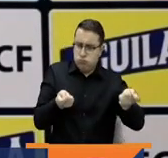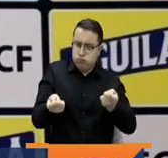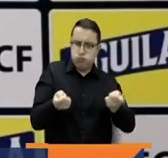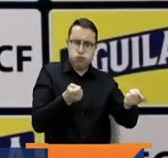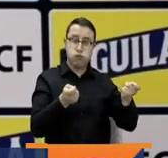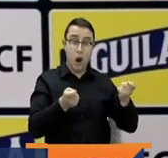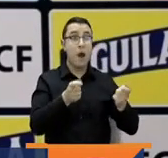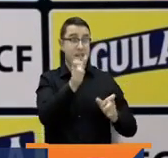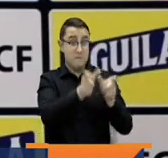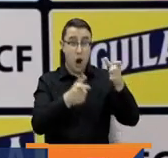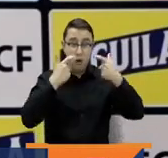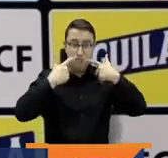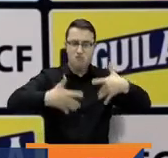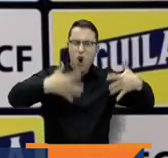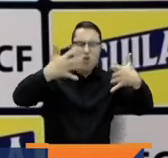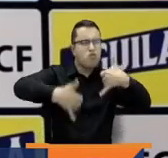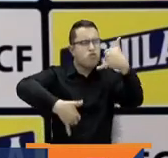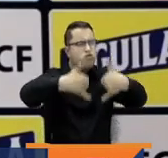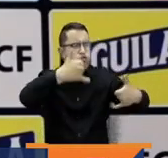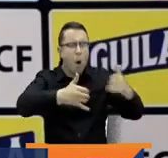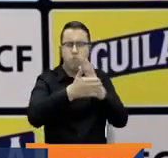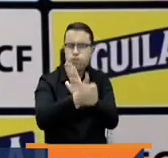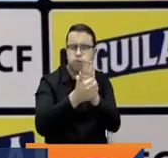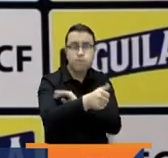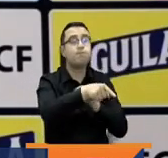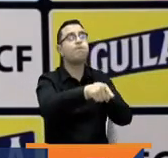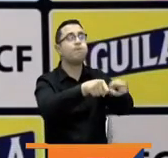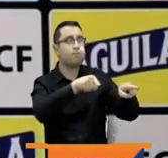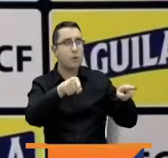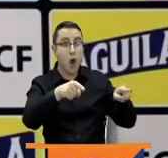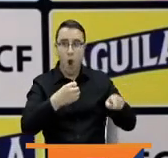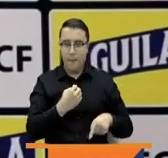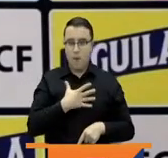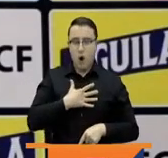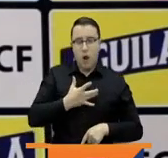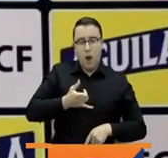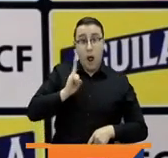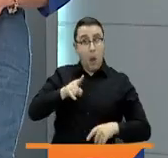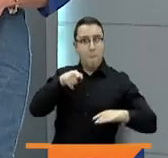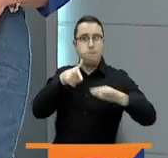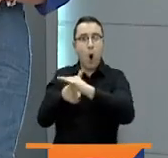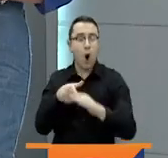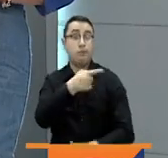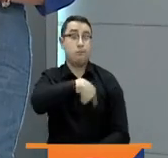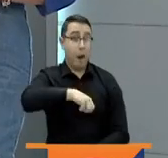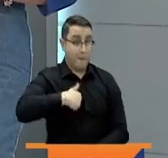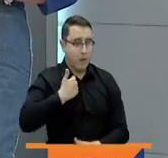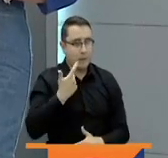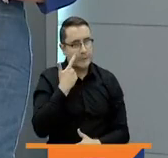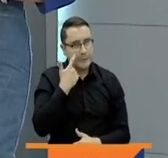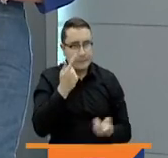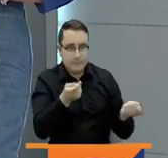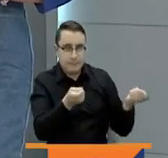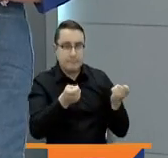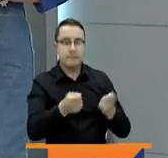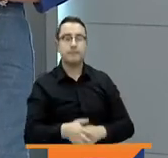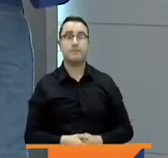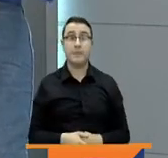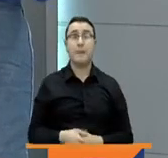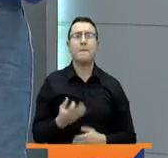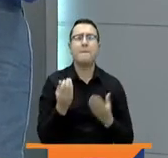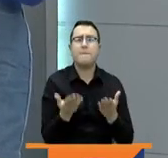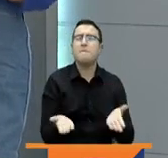jugadores y que ya que aprovechan cualquier oportunidad que tengan. Vamos por esos 3 puntos, los